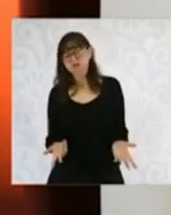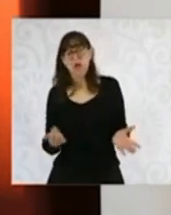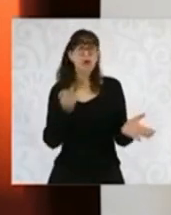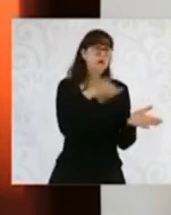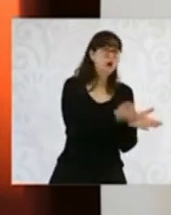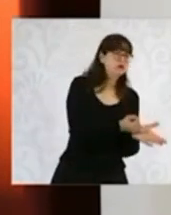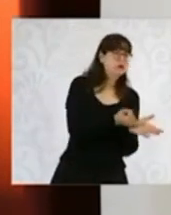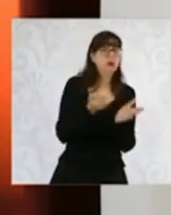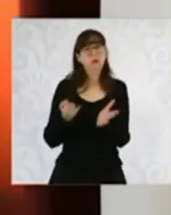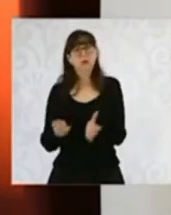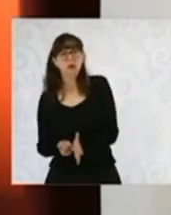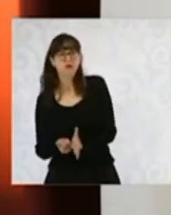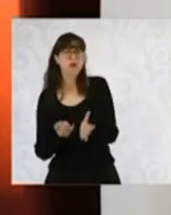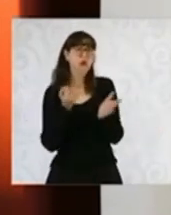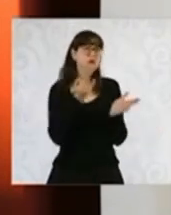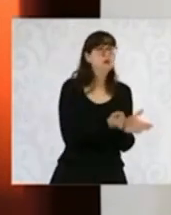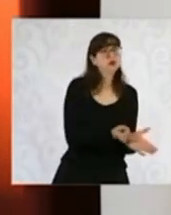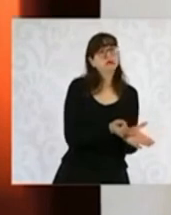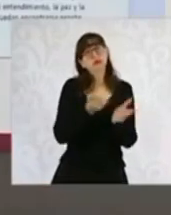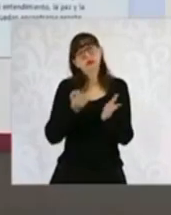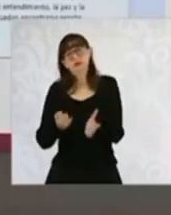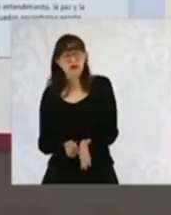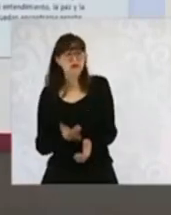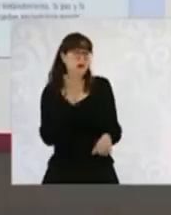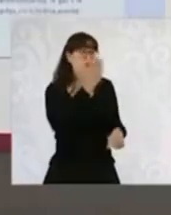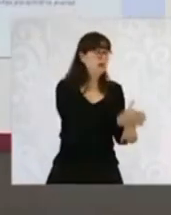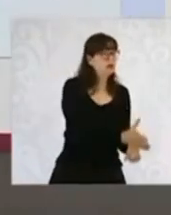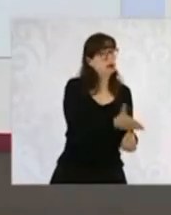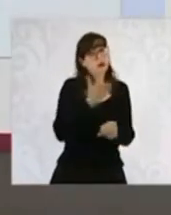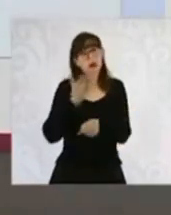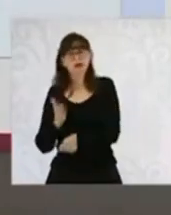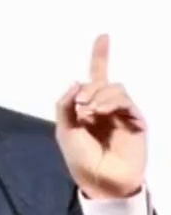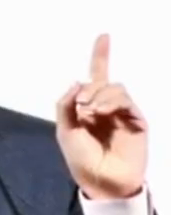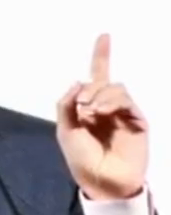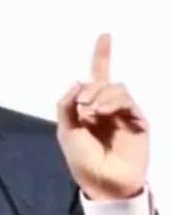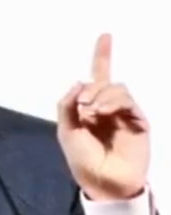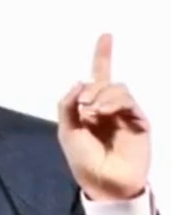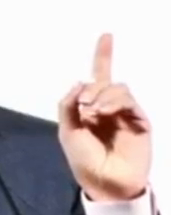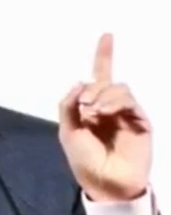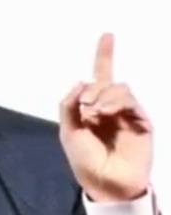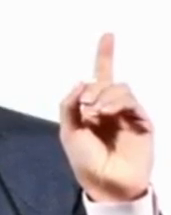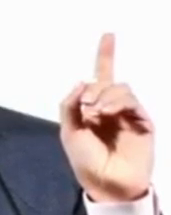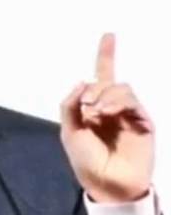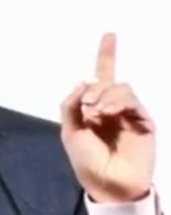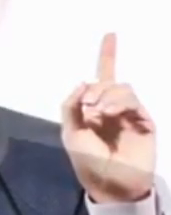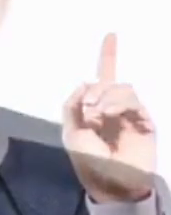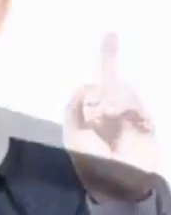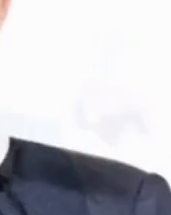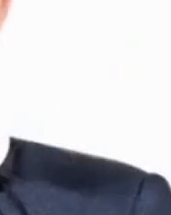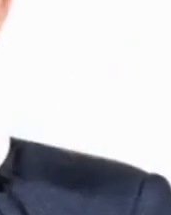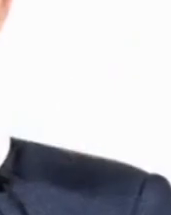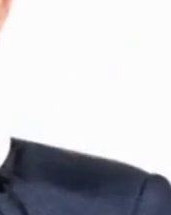así hasta que pongamos en riesgo empresas comunes. Lo sorprendente fue cómo los